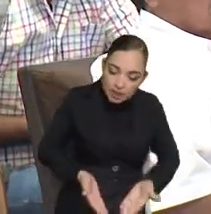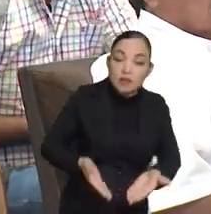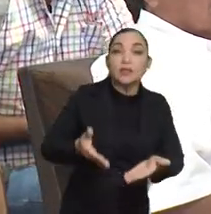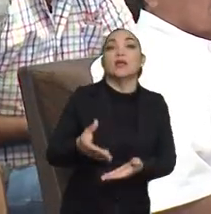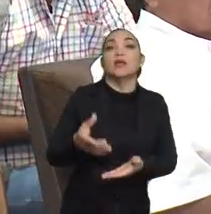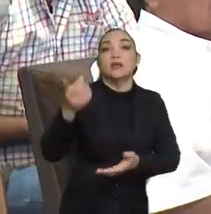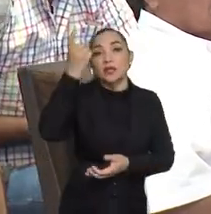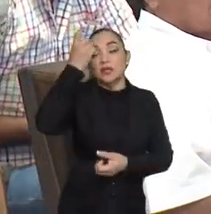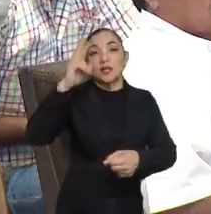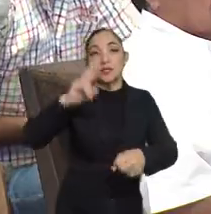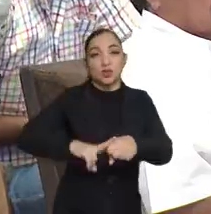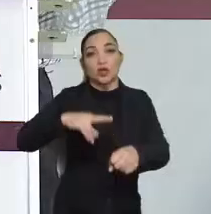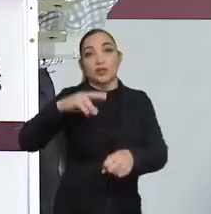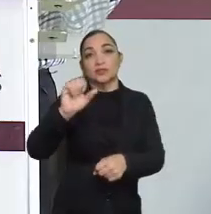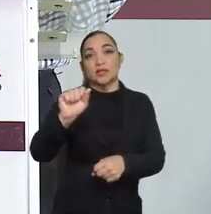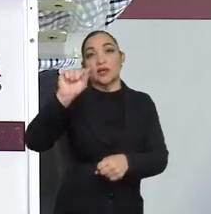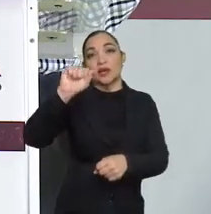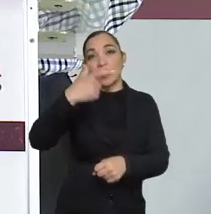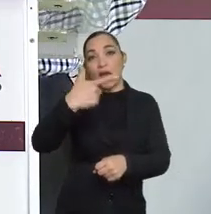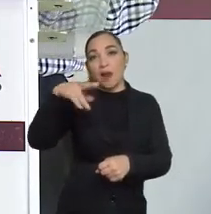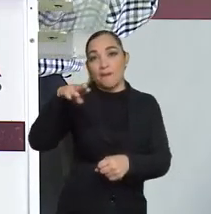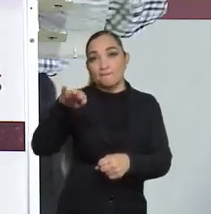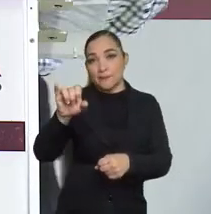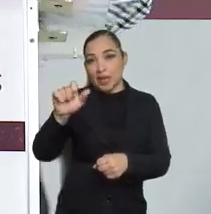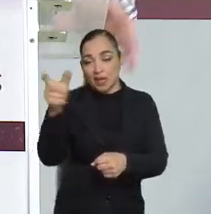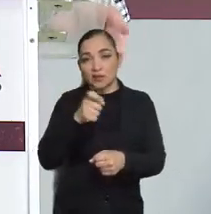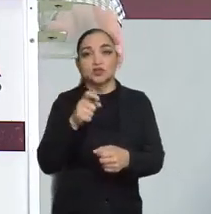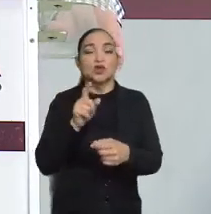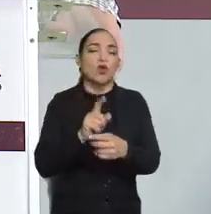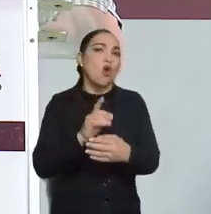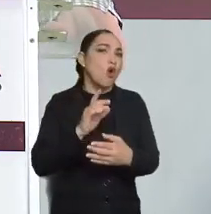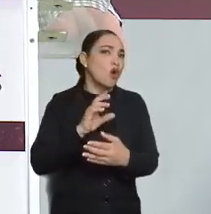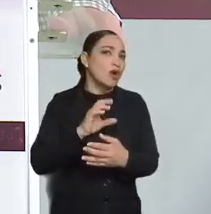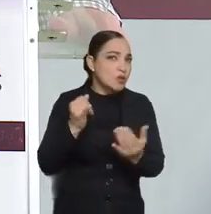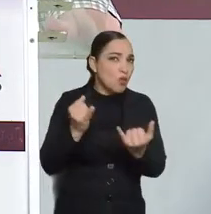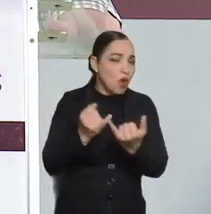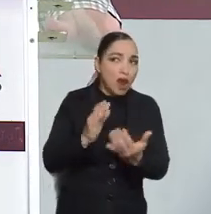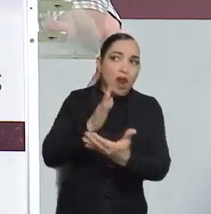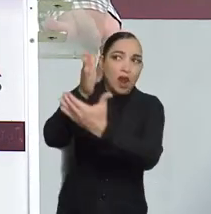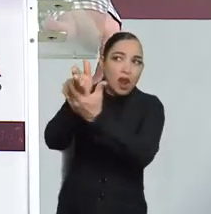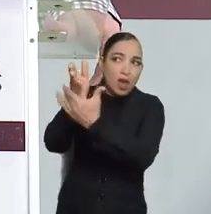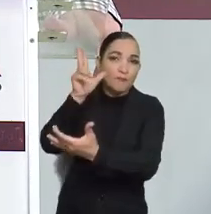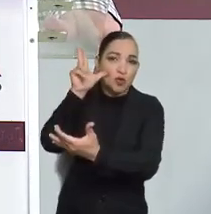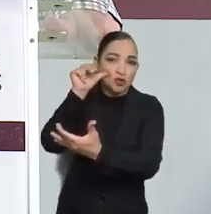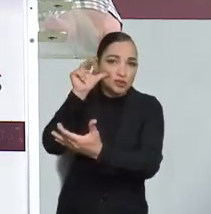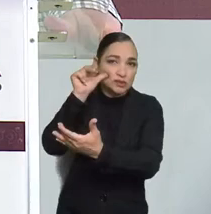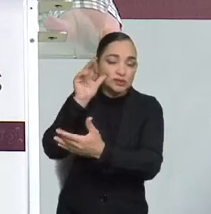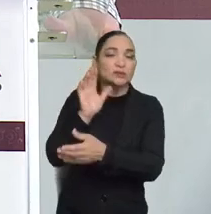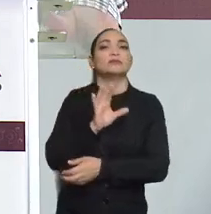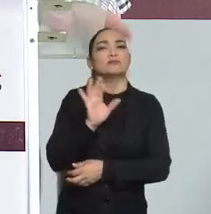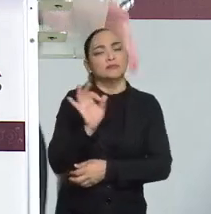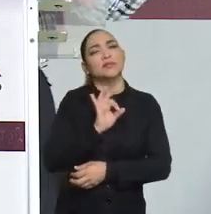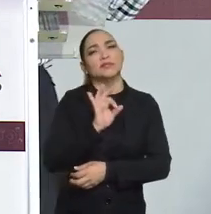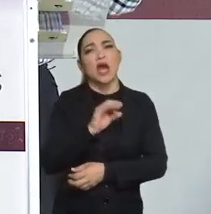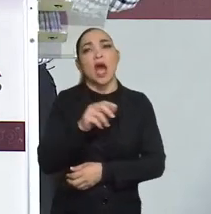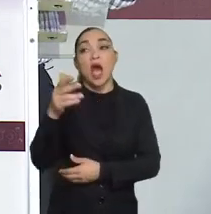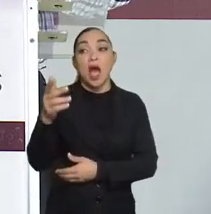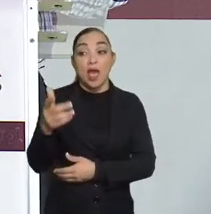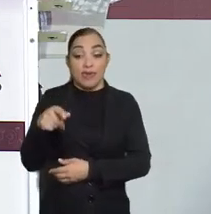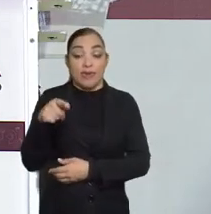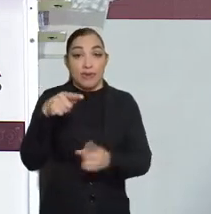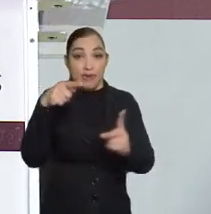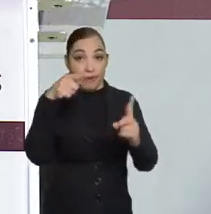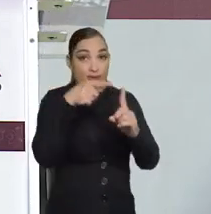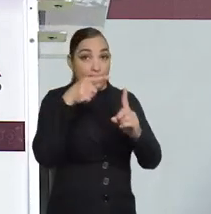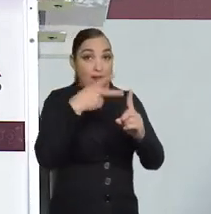aquí. Aquí, okay. Gracias. Sí, aquí nos va a visitar y muy probablemente viajemos al estado, no solamente a